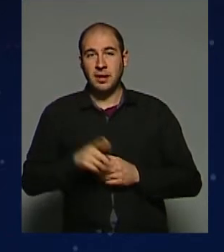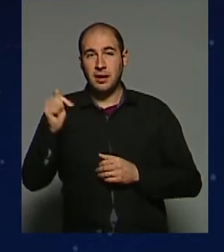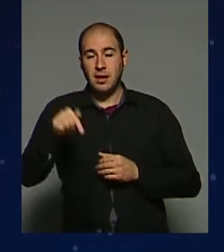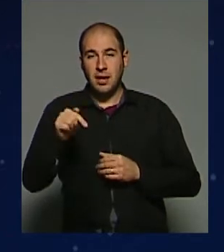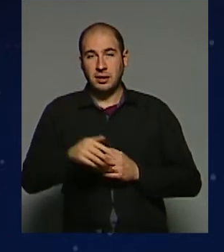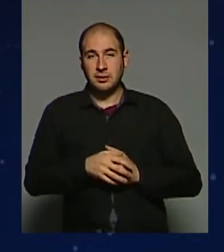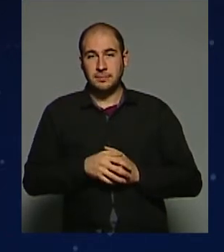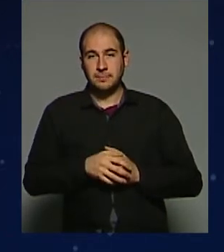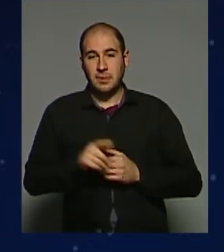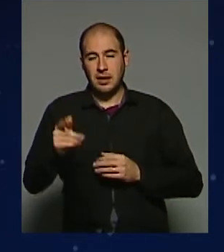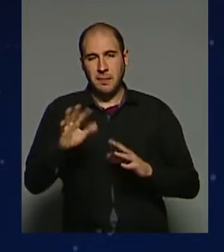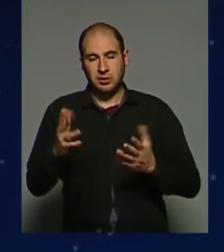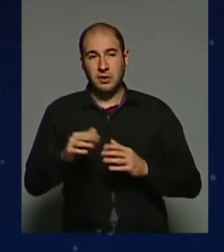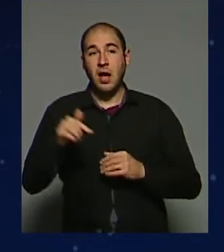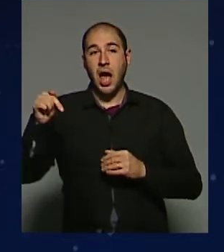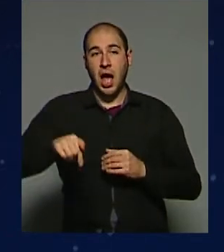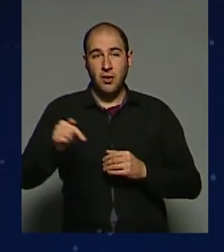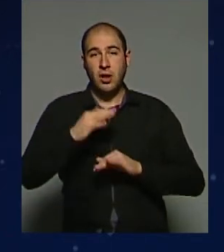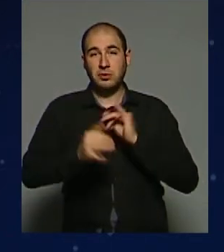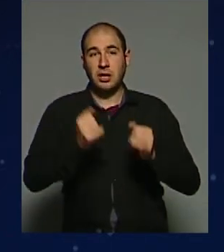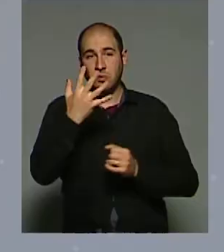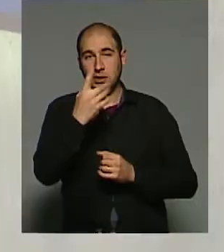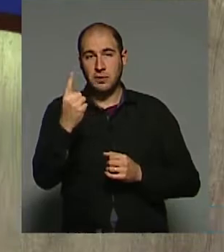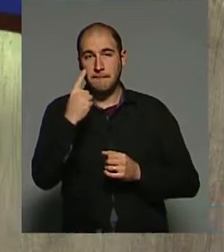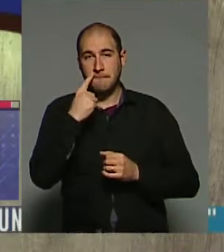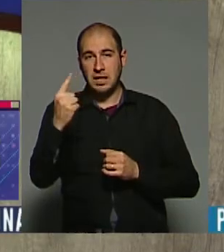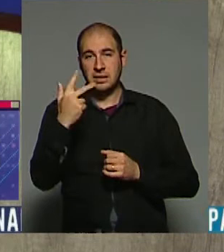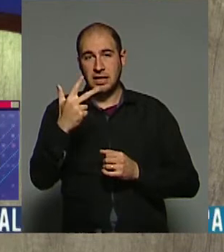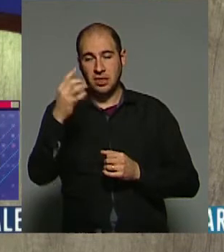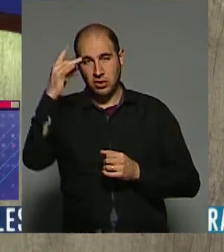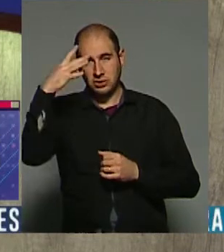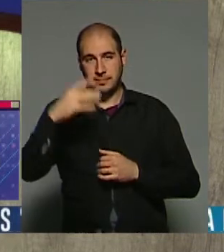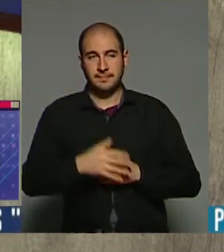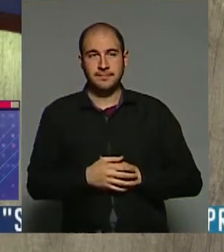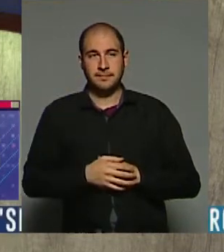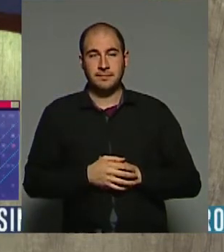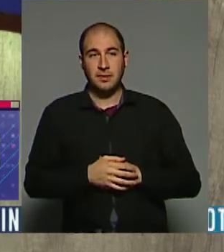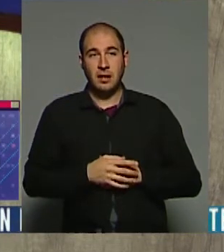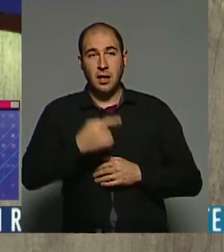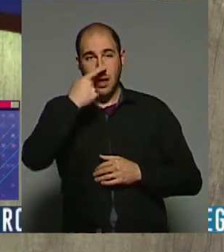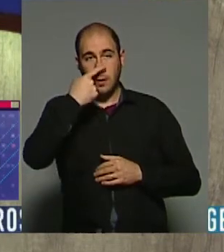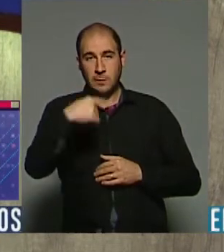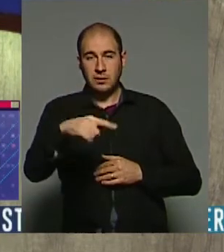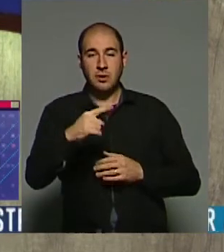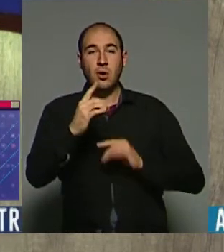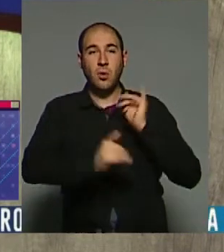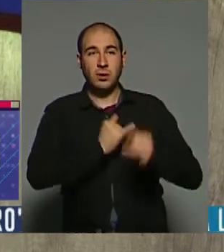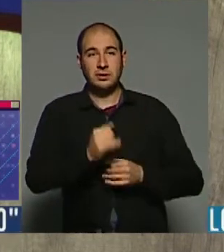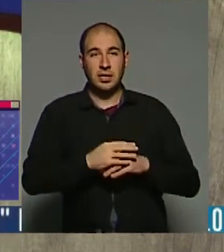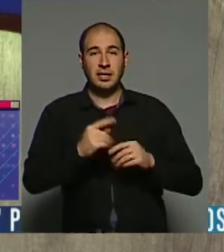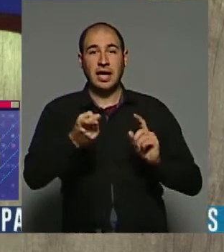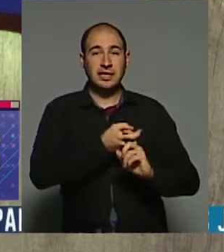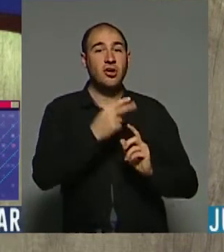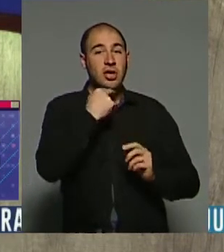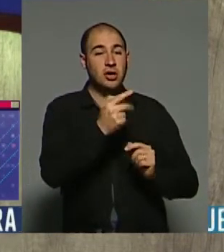lo que estaba rondando y ahora ya hablamos de 41.000 pesos, Claudia. Y por último, estamos hablando ya de casados